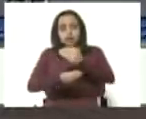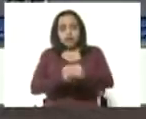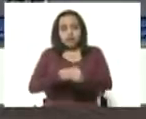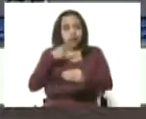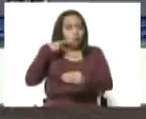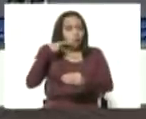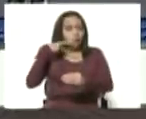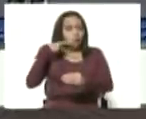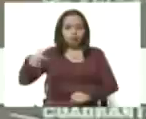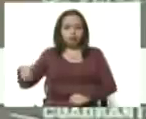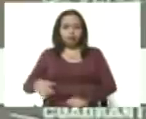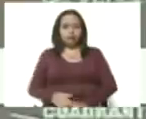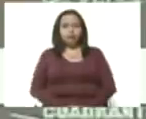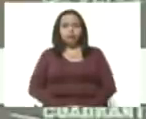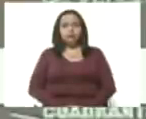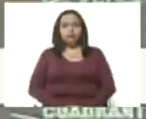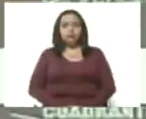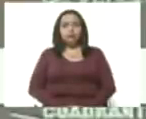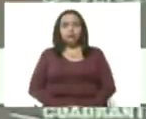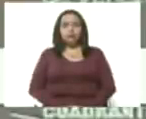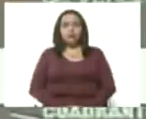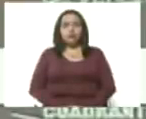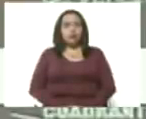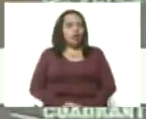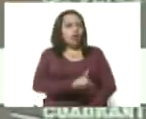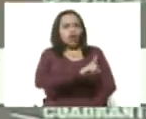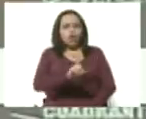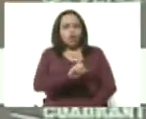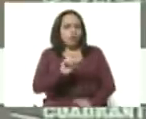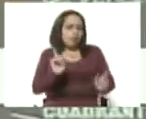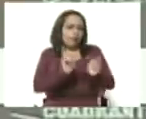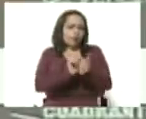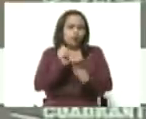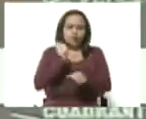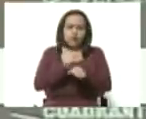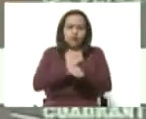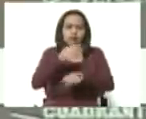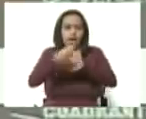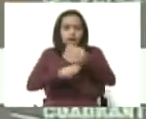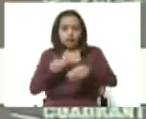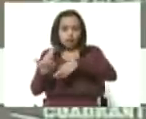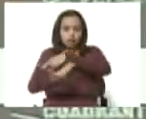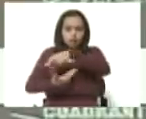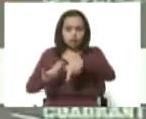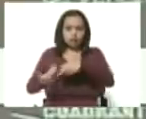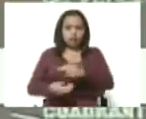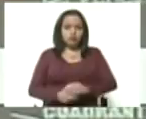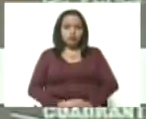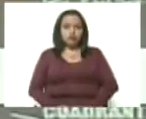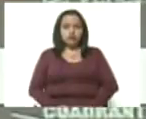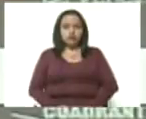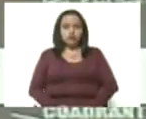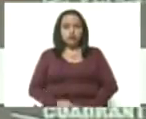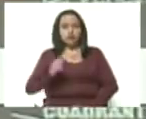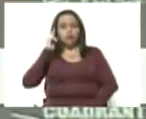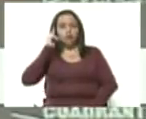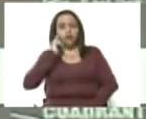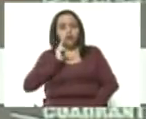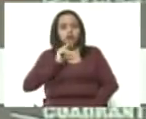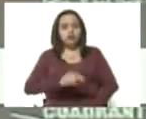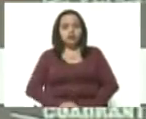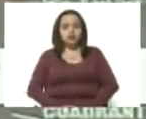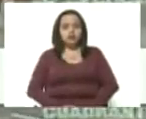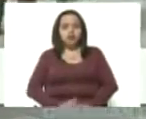politiquería. No es poca cosa lo que ha hecho la revolución bolivariana